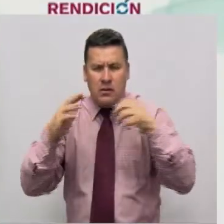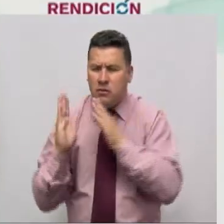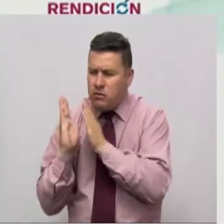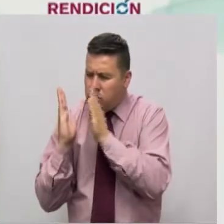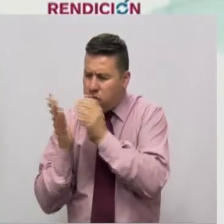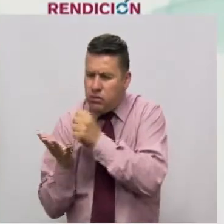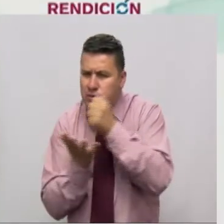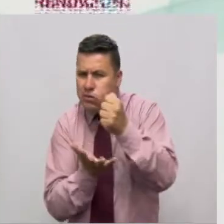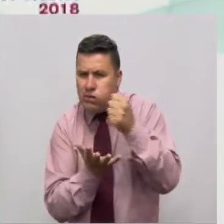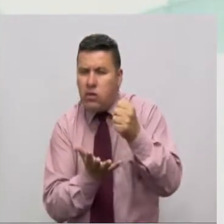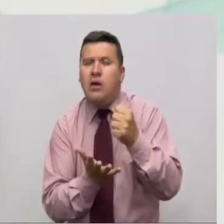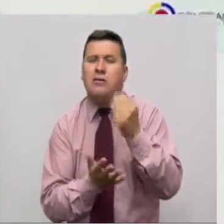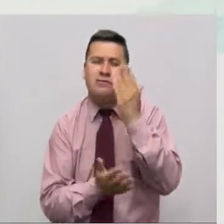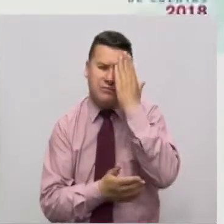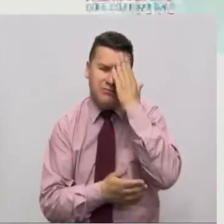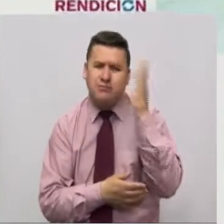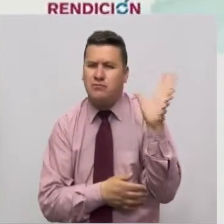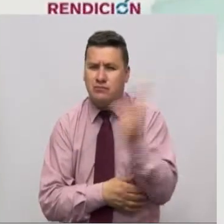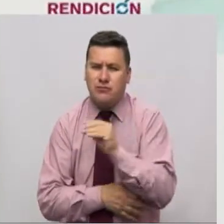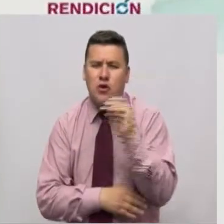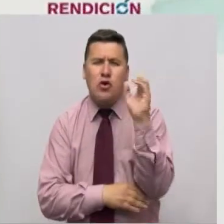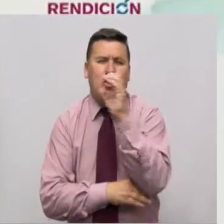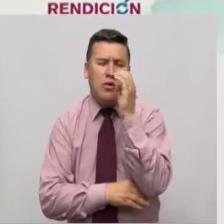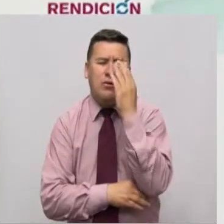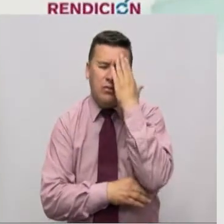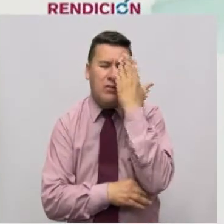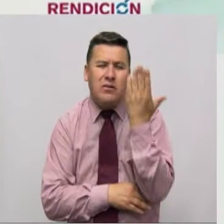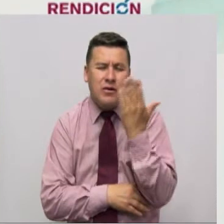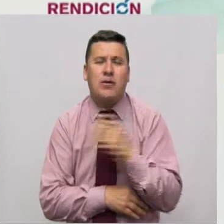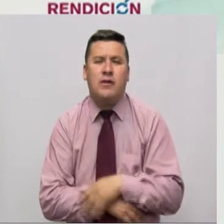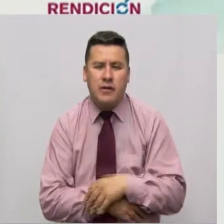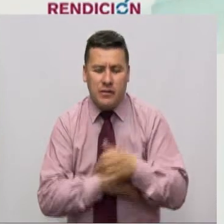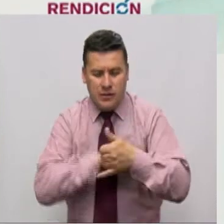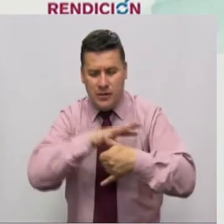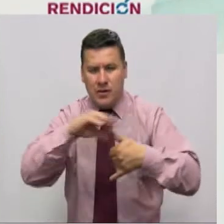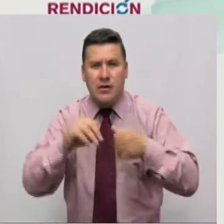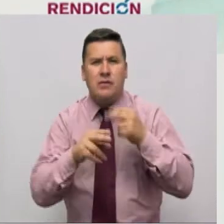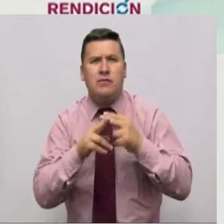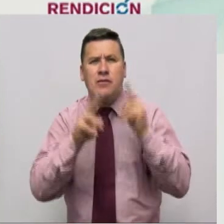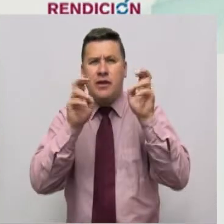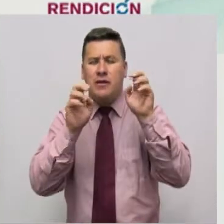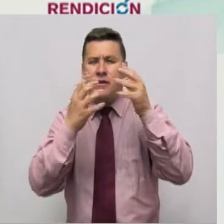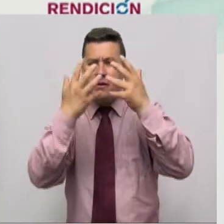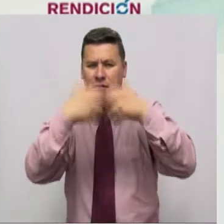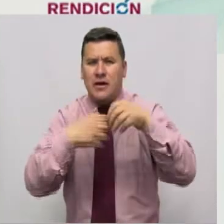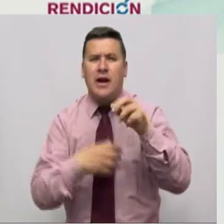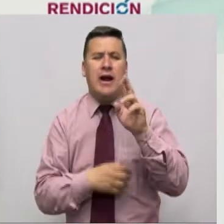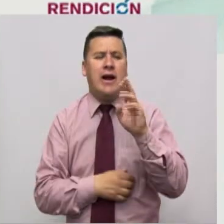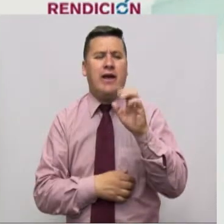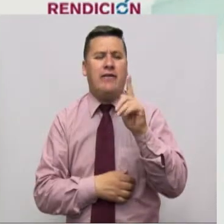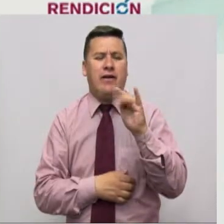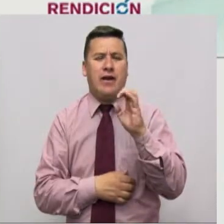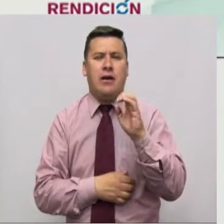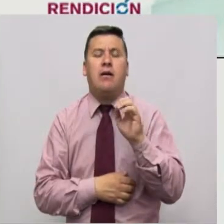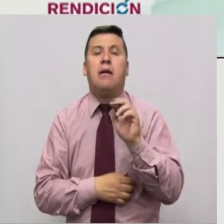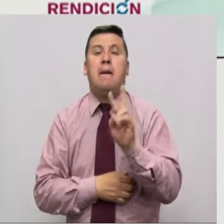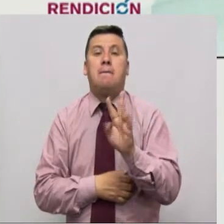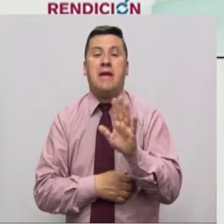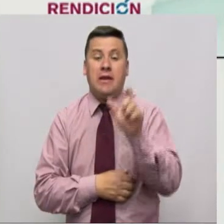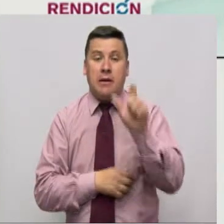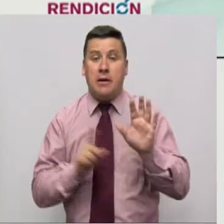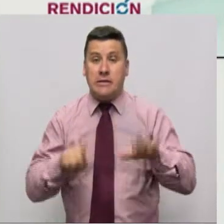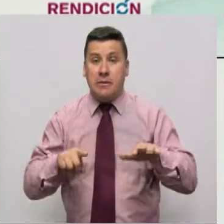Minas y Energía, que es el caso conocido por el país como el caso de Reficar. Tuvimos que dedicar